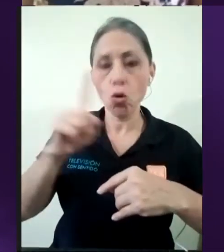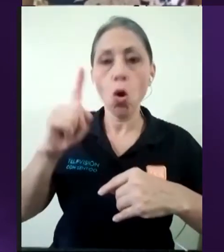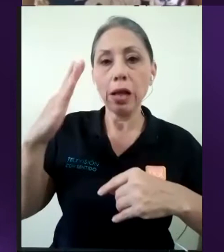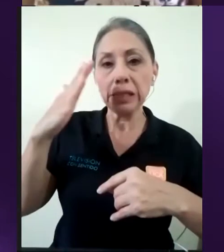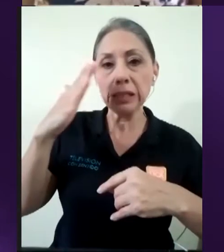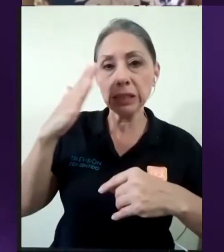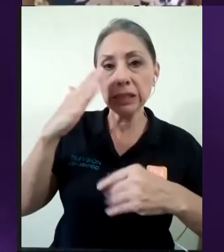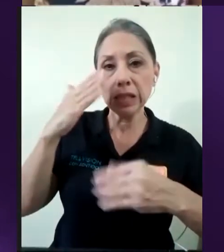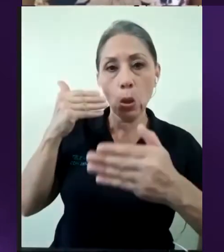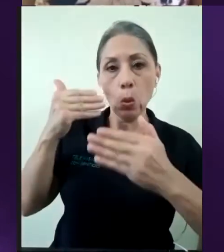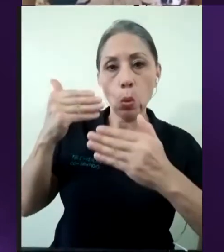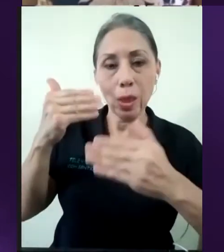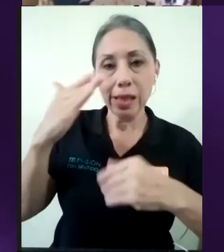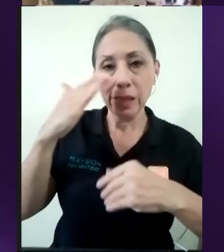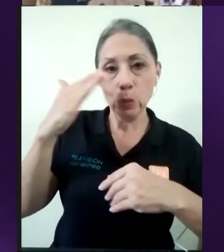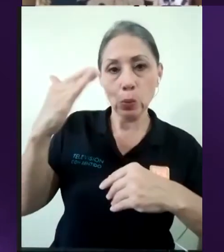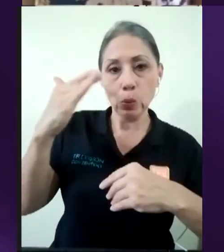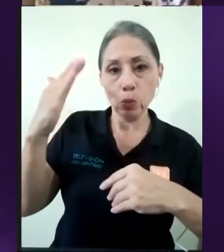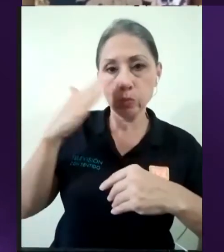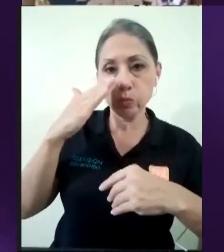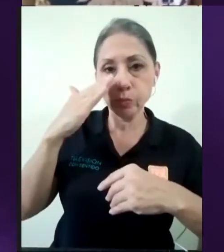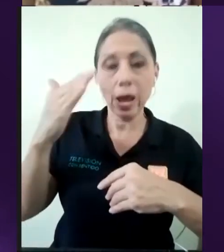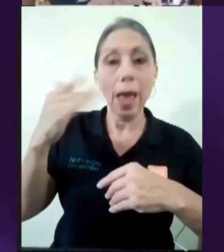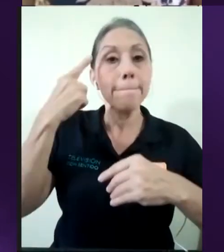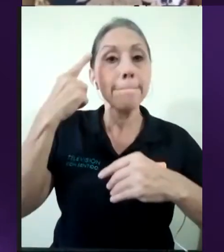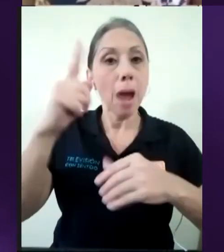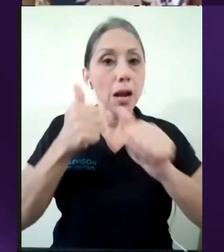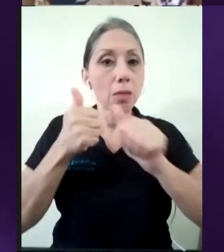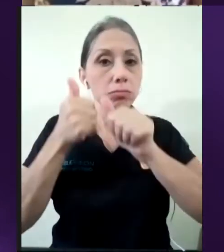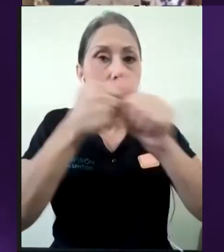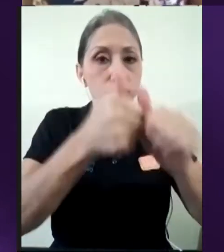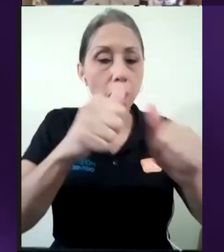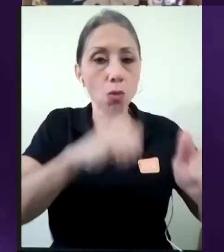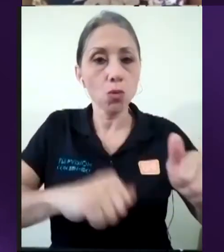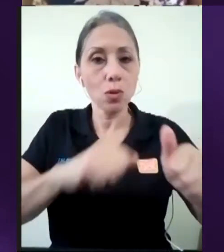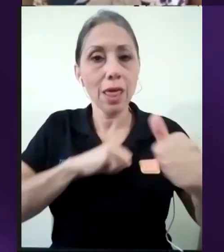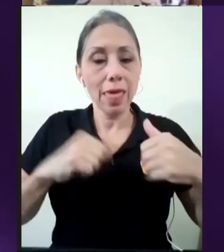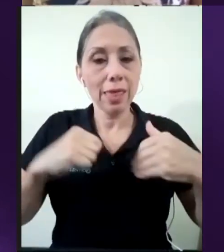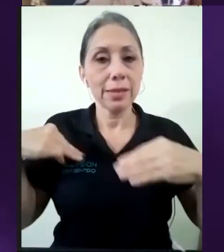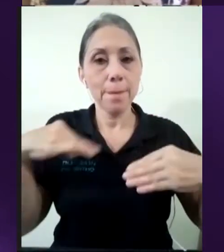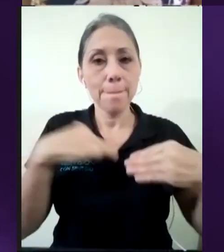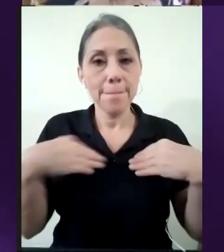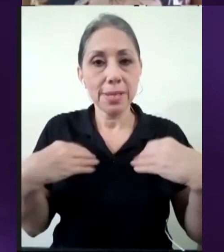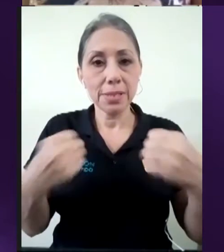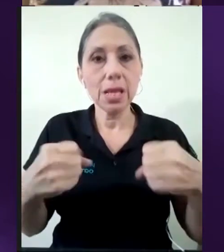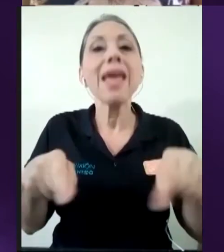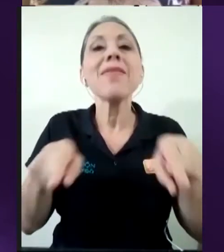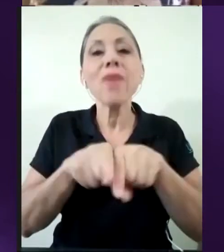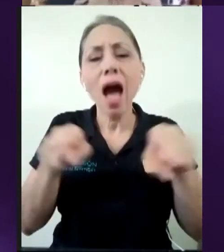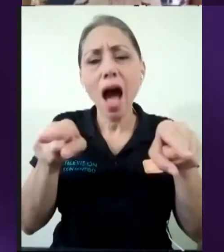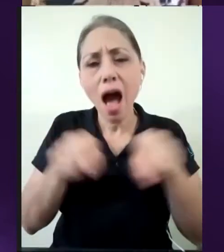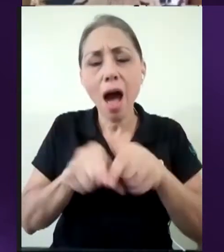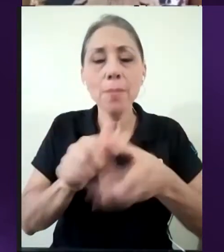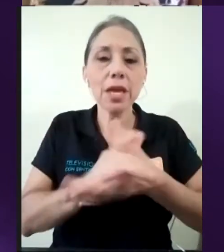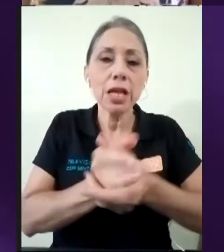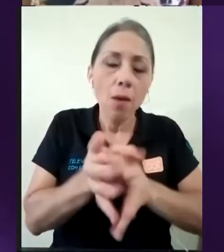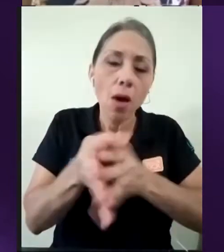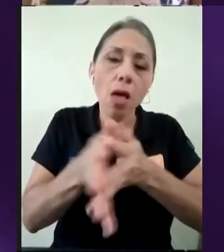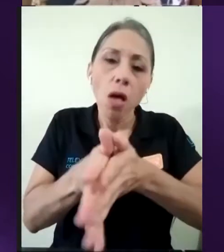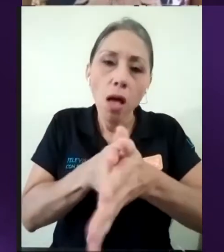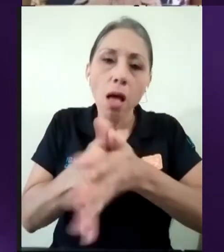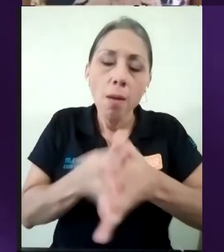las autoridades de salud, pero también nuevamente intensificar el lavado de manos, porque son personas